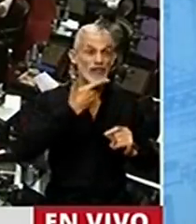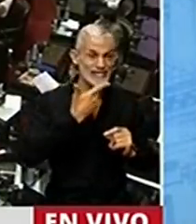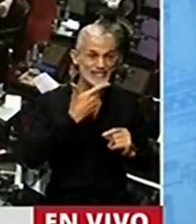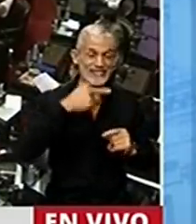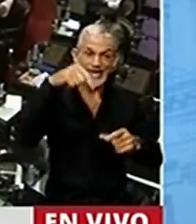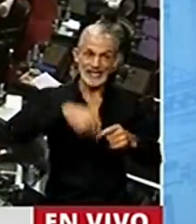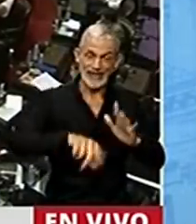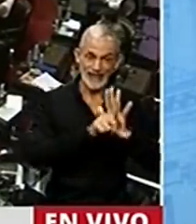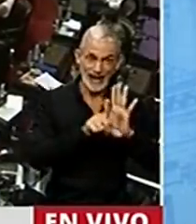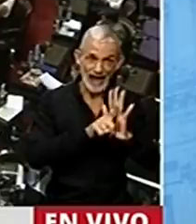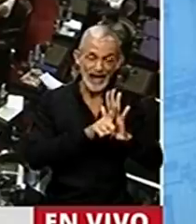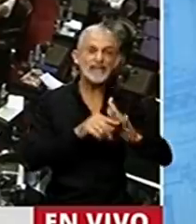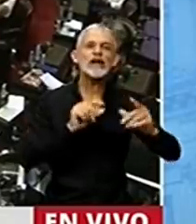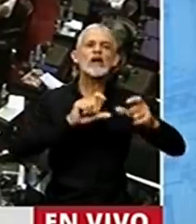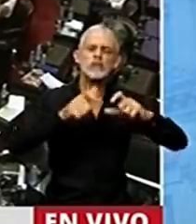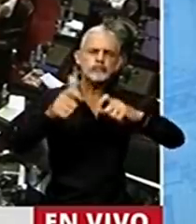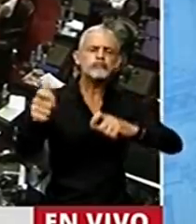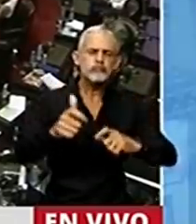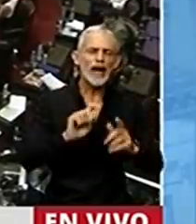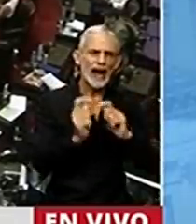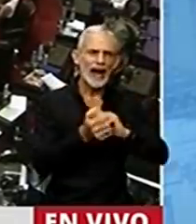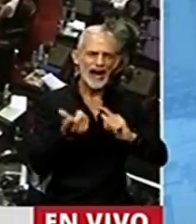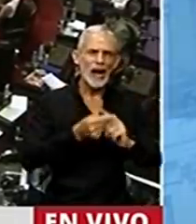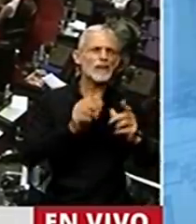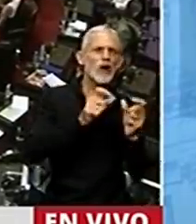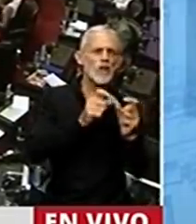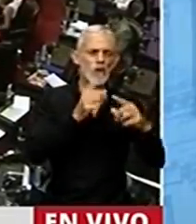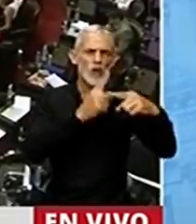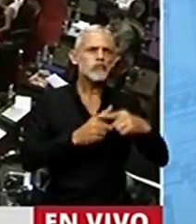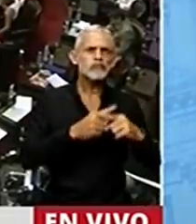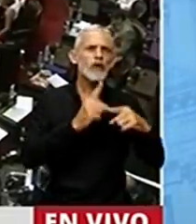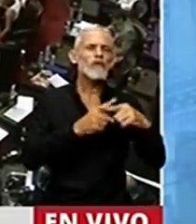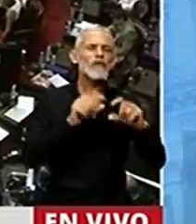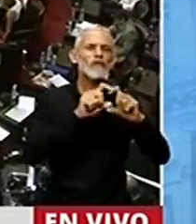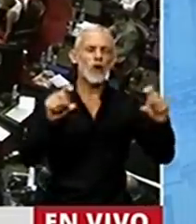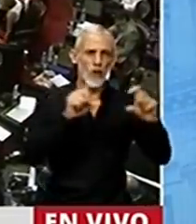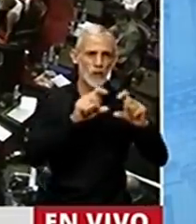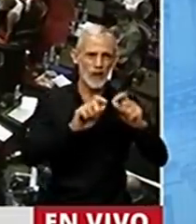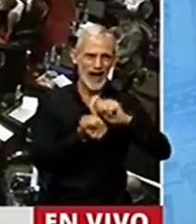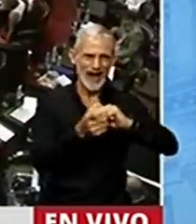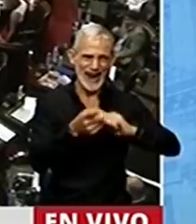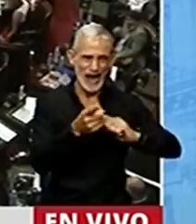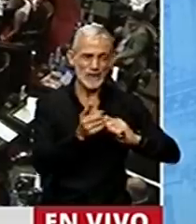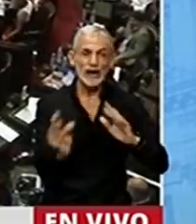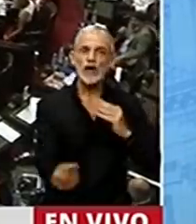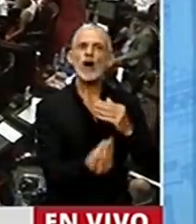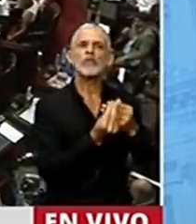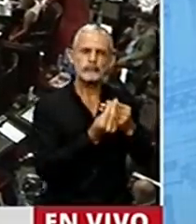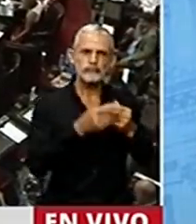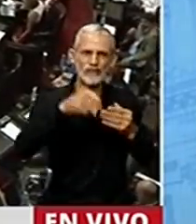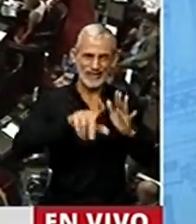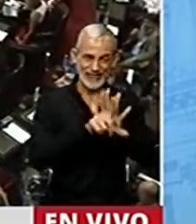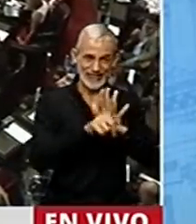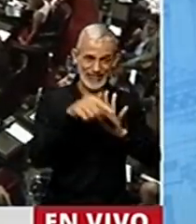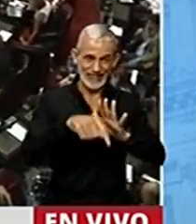de la presente serán móviles. El índice de movilidad se obtendrá conforme la fórmula que como anexo forma parte integrante de la